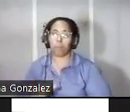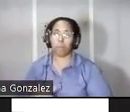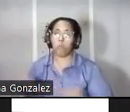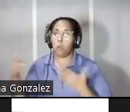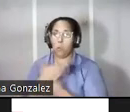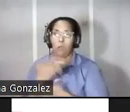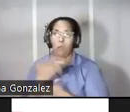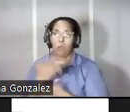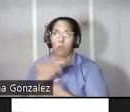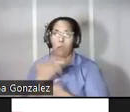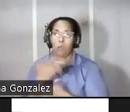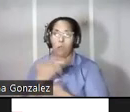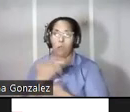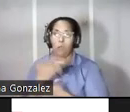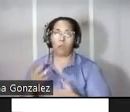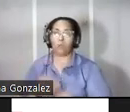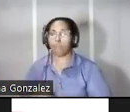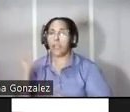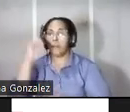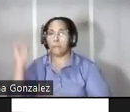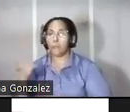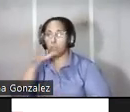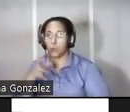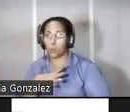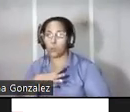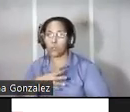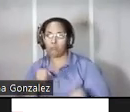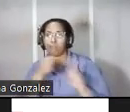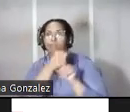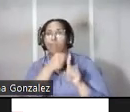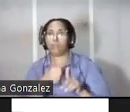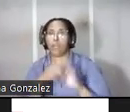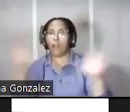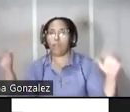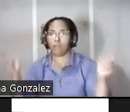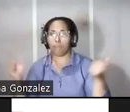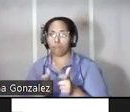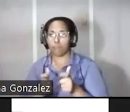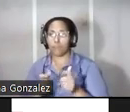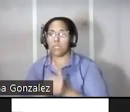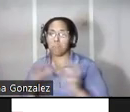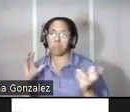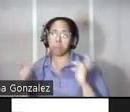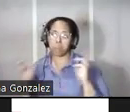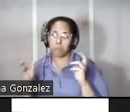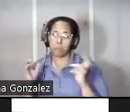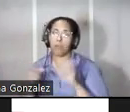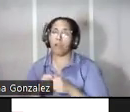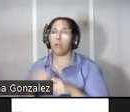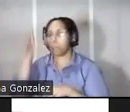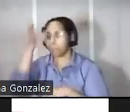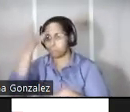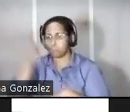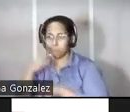establecido igualmente que el % de mujeres que cometen crímenes violentos es muy reducido si se compara con